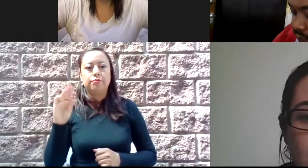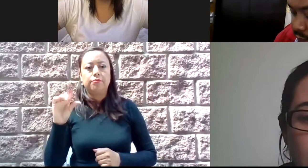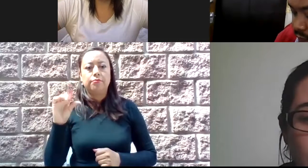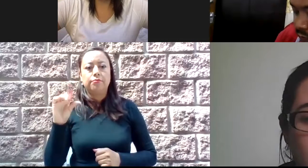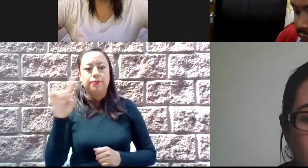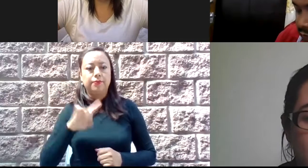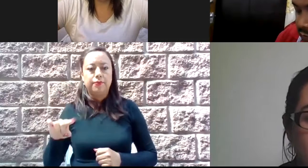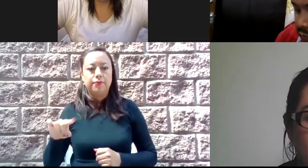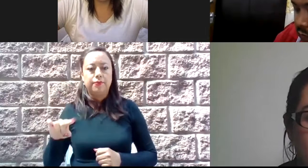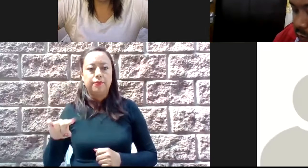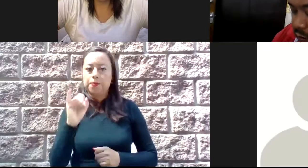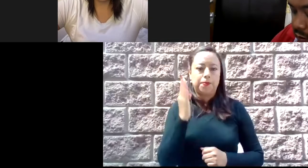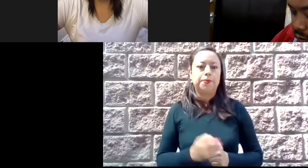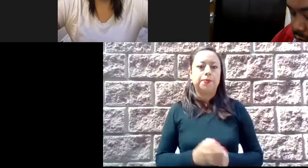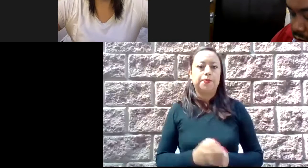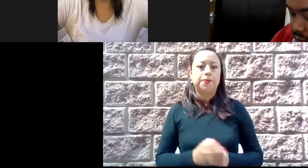Báez Guerrero, a favor.